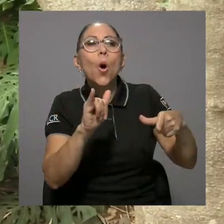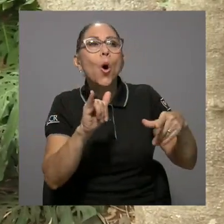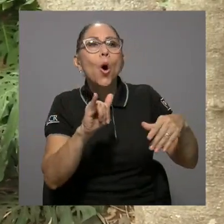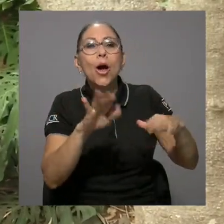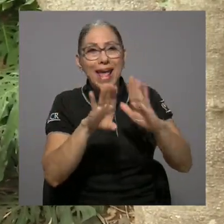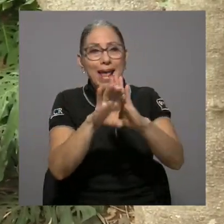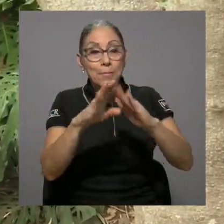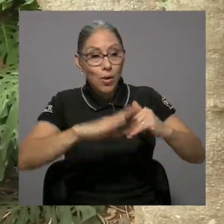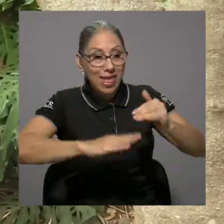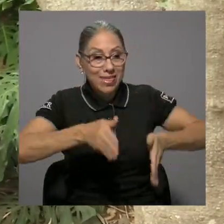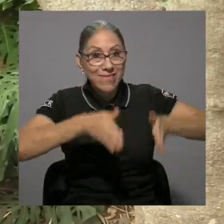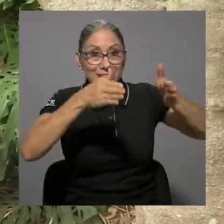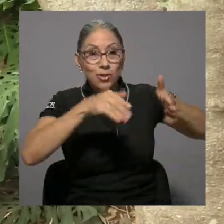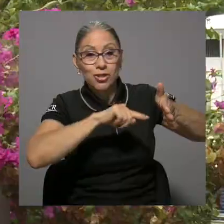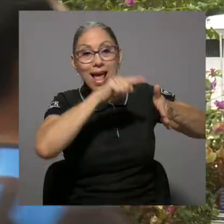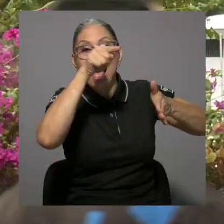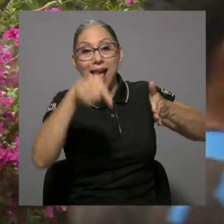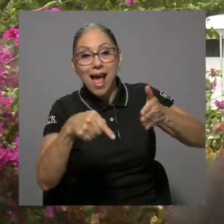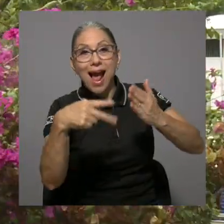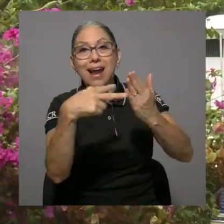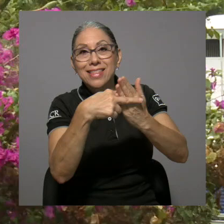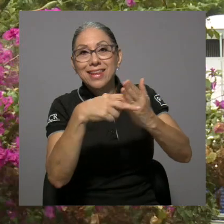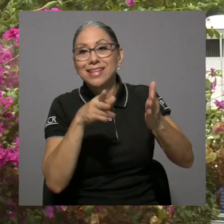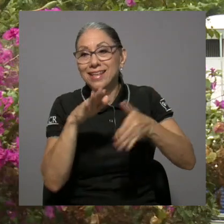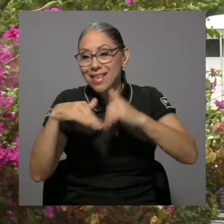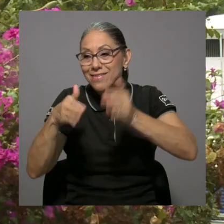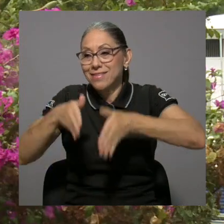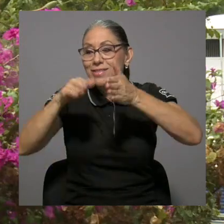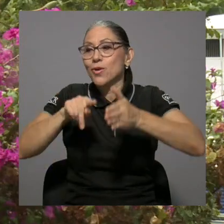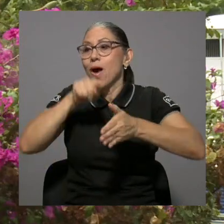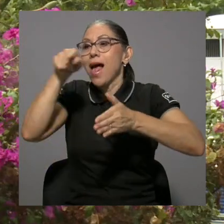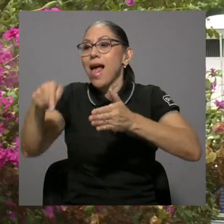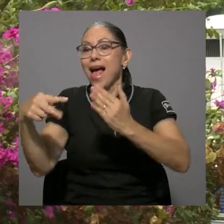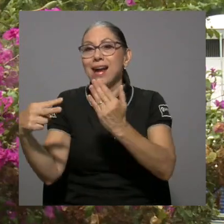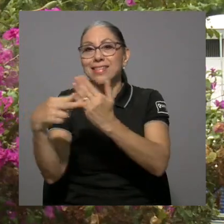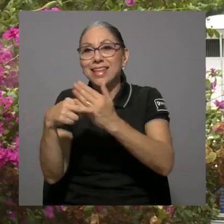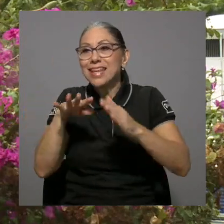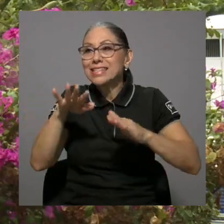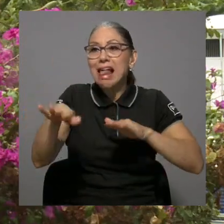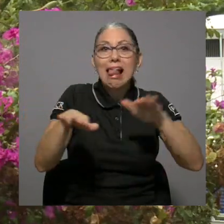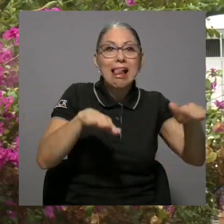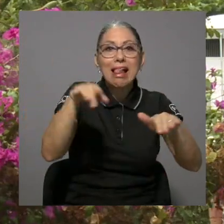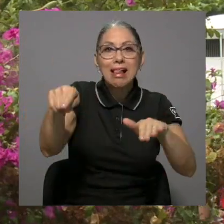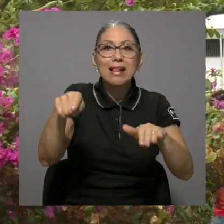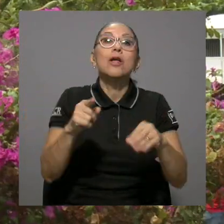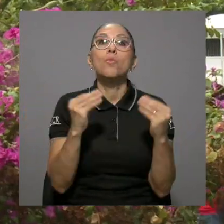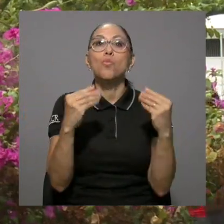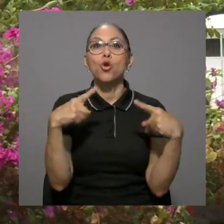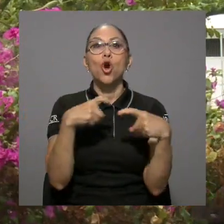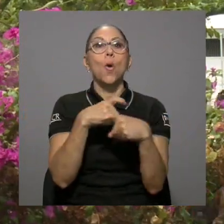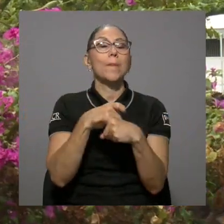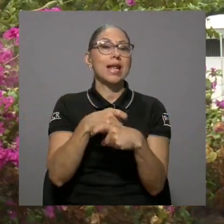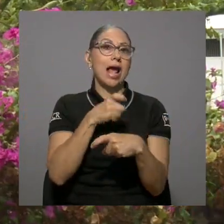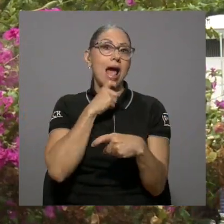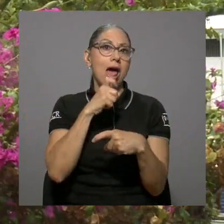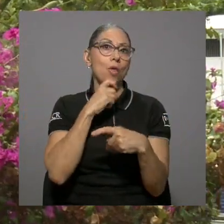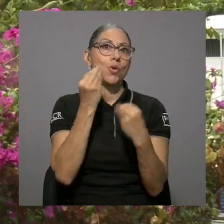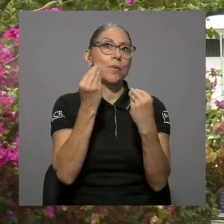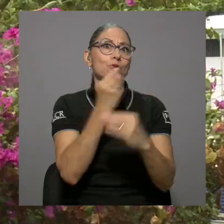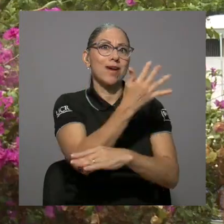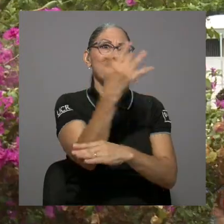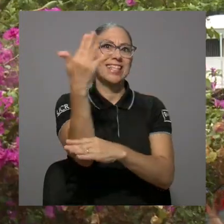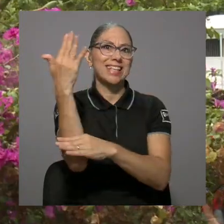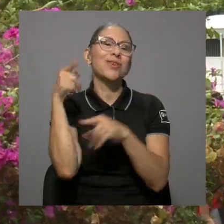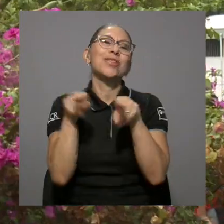los diferentes edificios. Y sí se hizo, que también fue muy complicado, había muchísima vegetación, el jardín botánico.